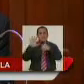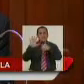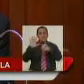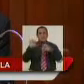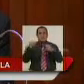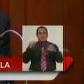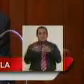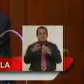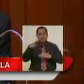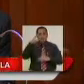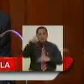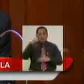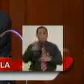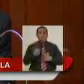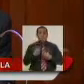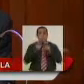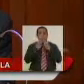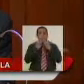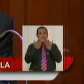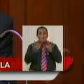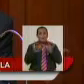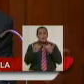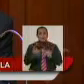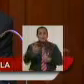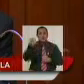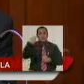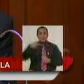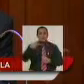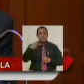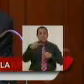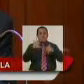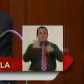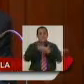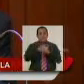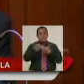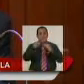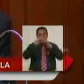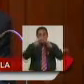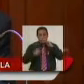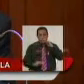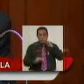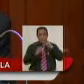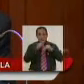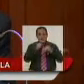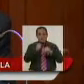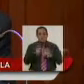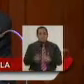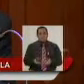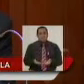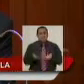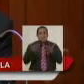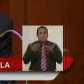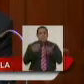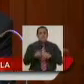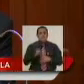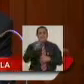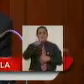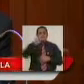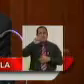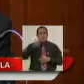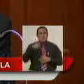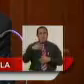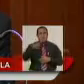policiales. Anuncio que este segundo semestre llegaremos a incrementar la Policía Nacional en 30.000